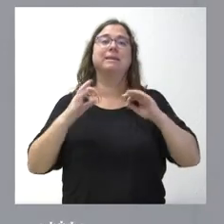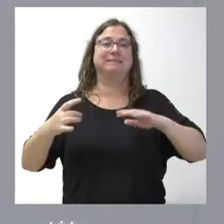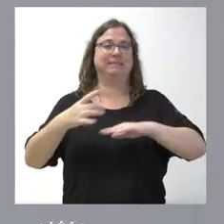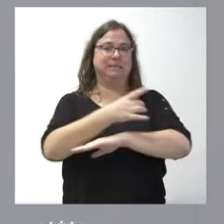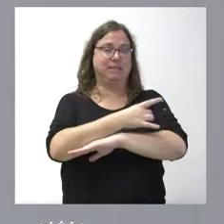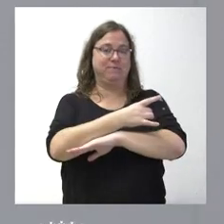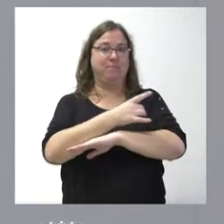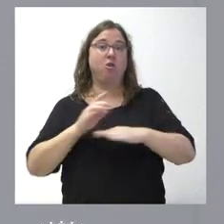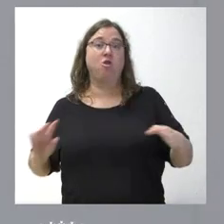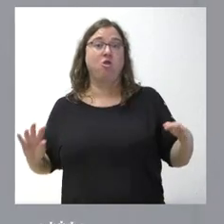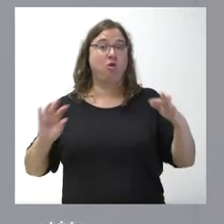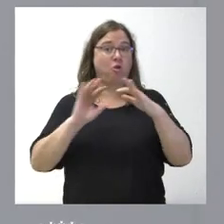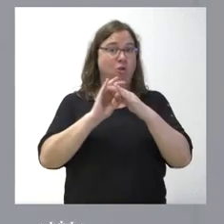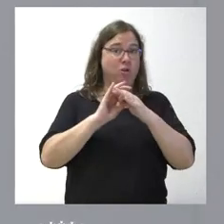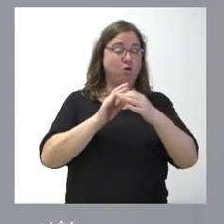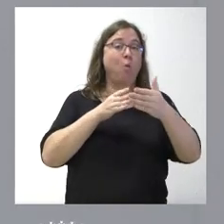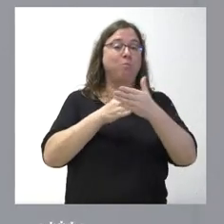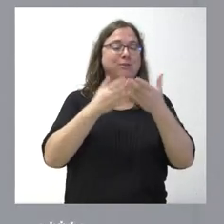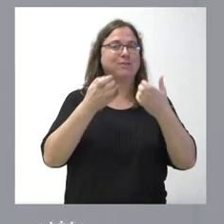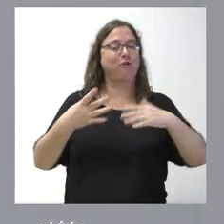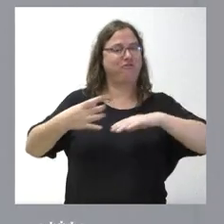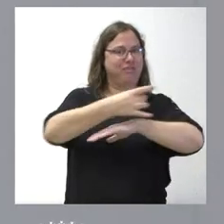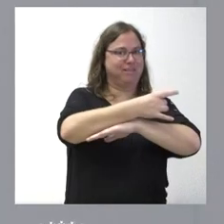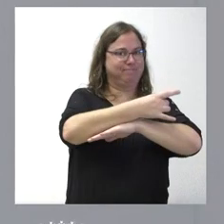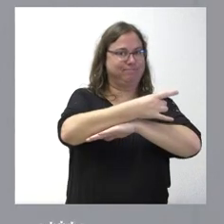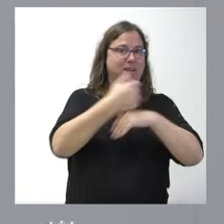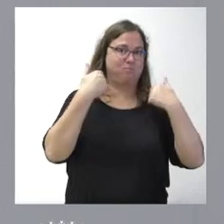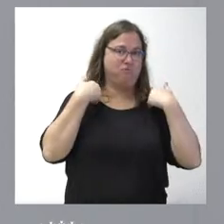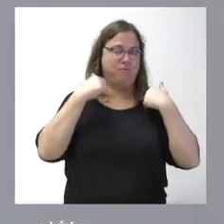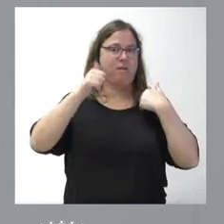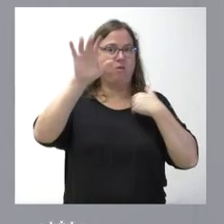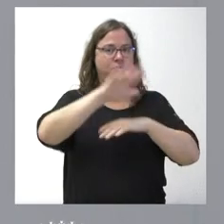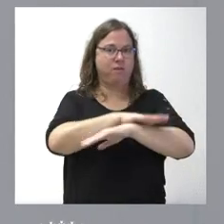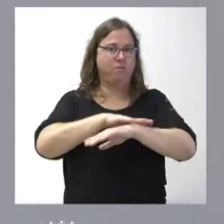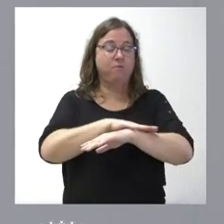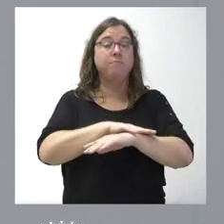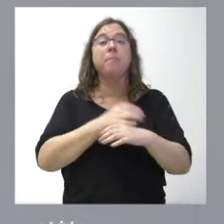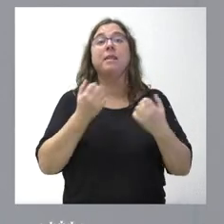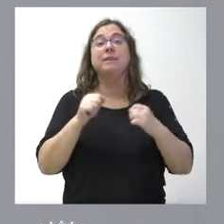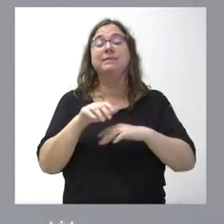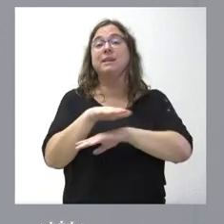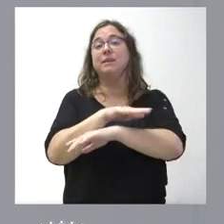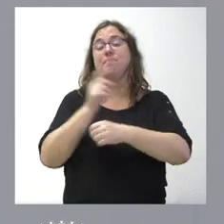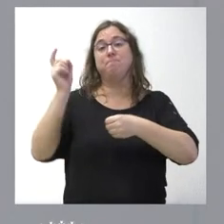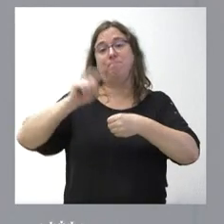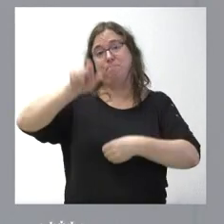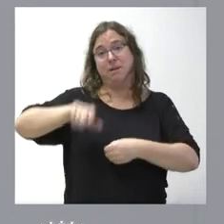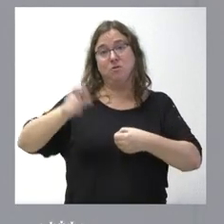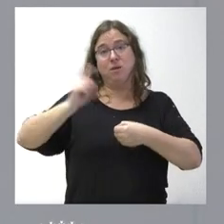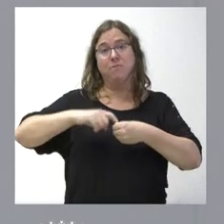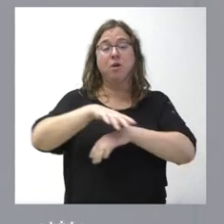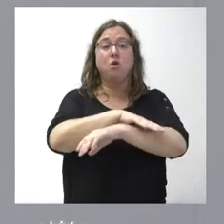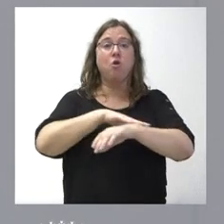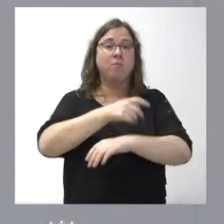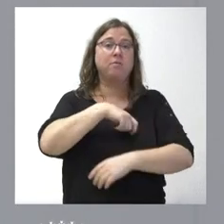conexión de este Puerto Seco por ferrocarril por un lado el hecho de que diferentes miembros del gobierno de España han manifestado